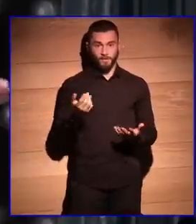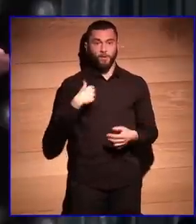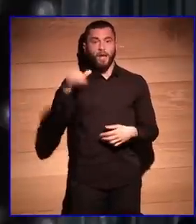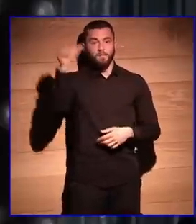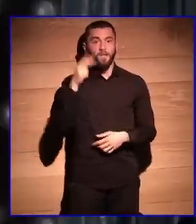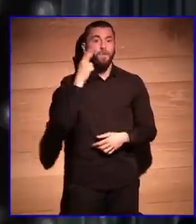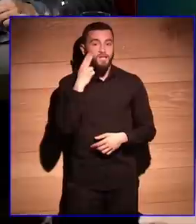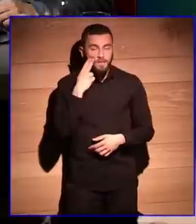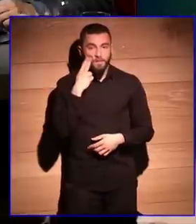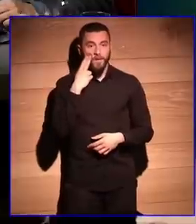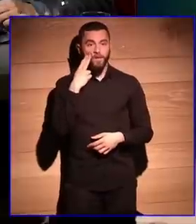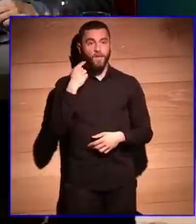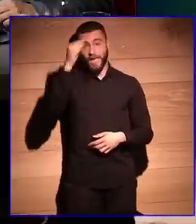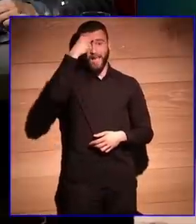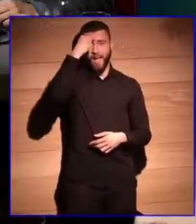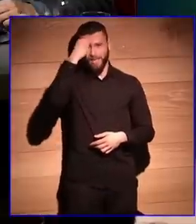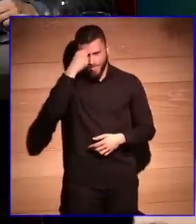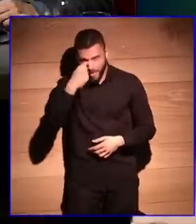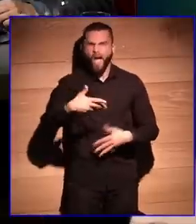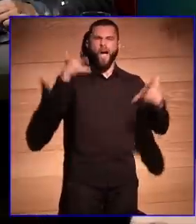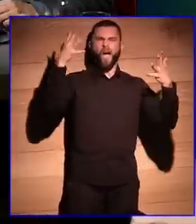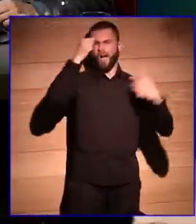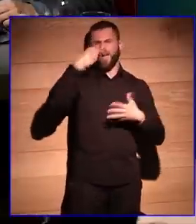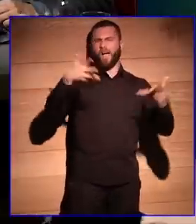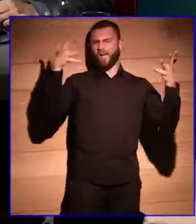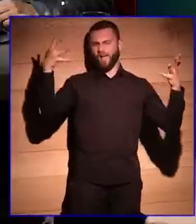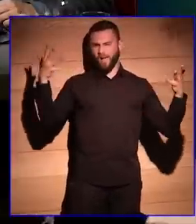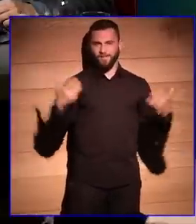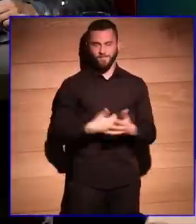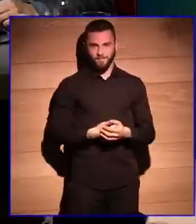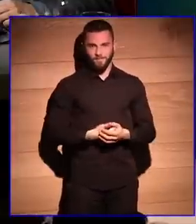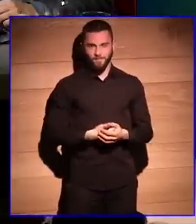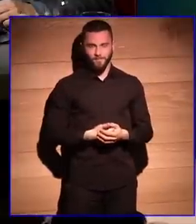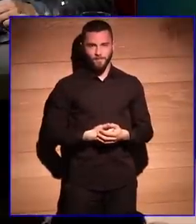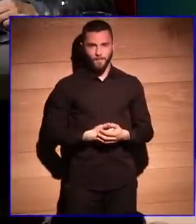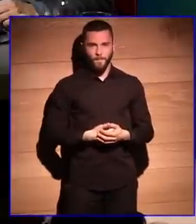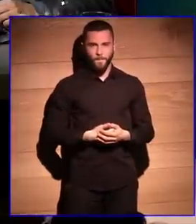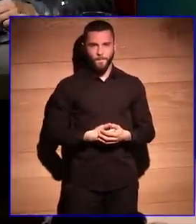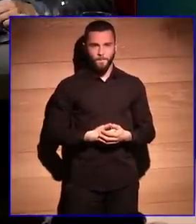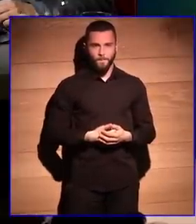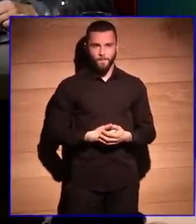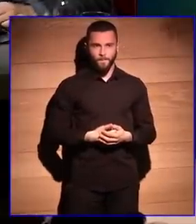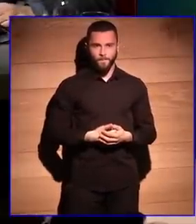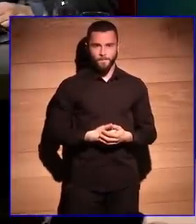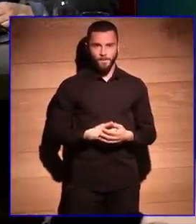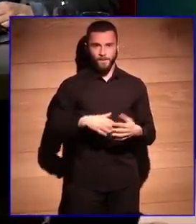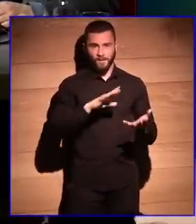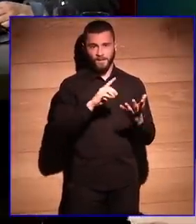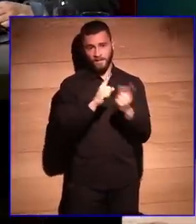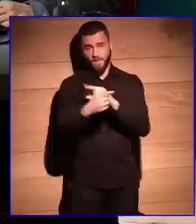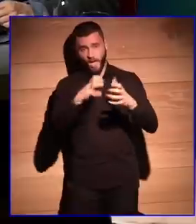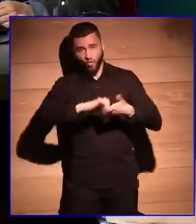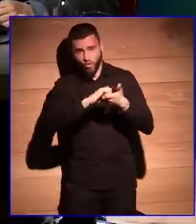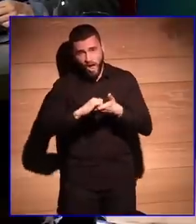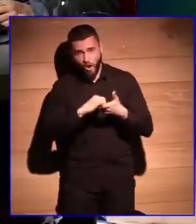¿Cómo se llama? Tú, porque Gandhi estaría... ¡Ahí va! ¡Ahí va! Ahí. ¿Cómo se llama la de Leatherface? La del Camp Crystal Lake. Gandhi el cuñado. La de Jason. No, se